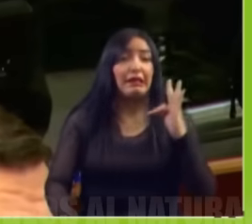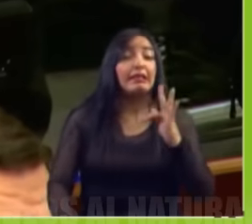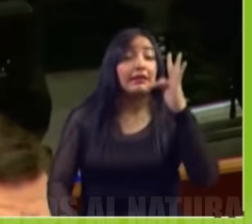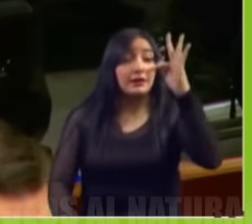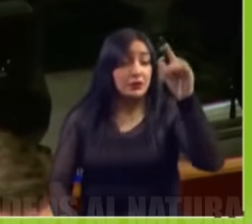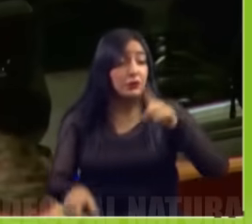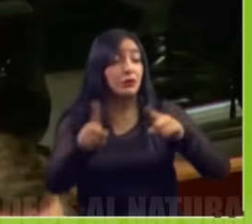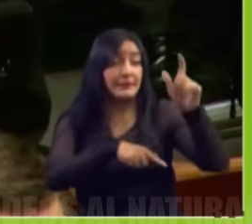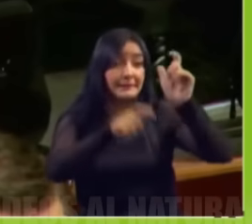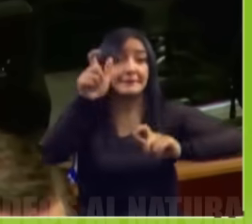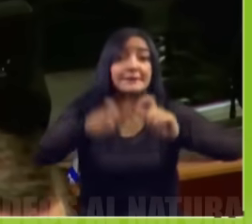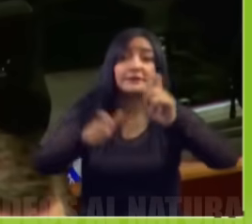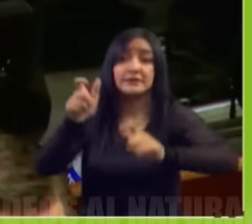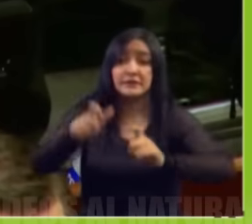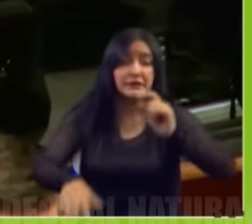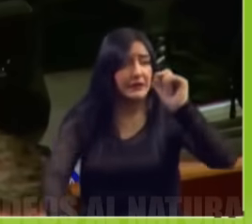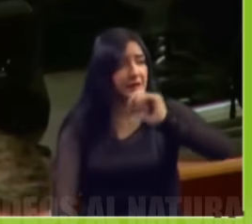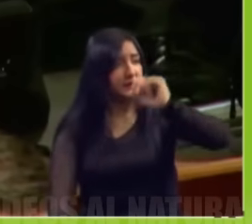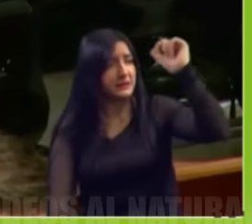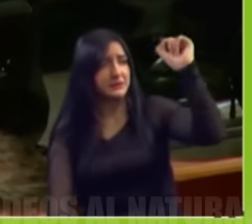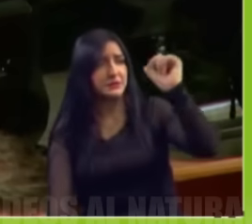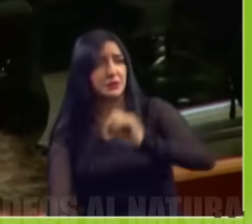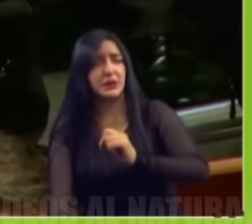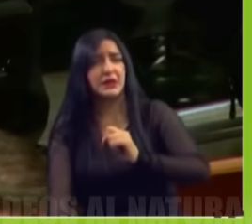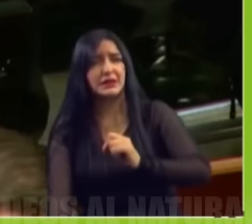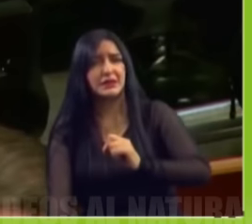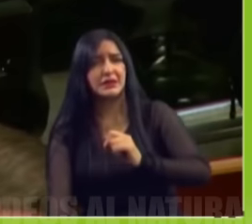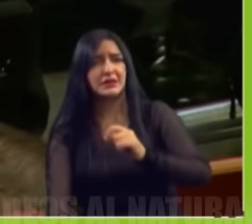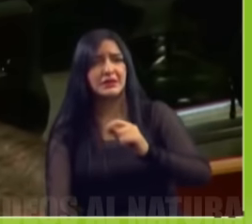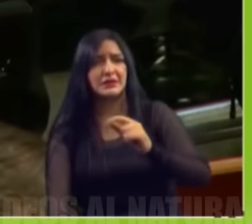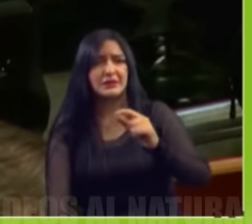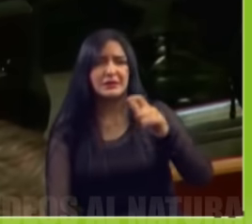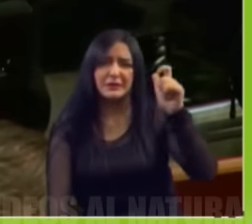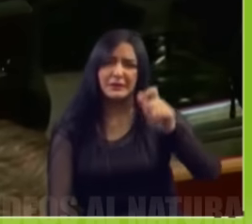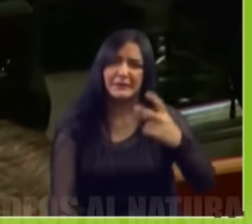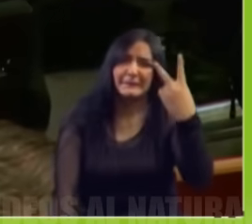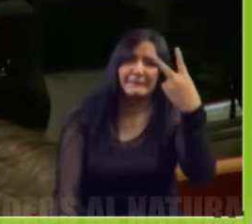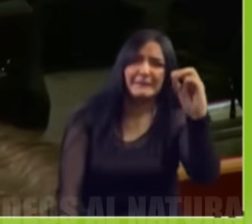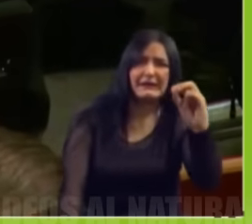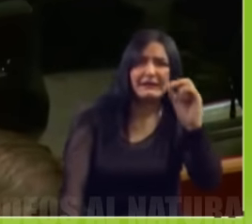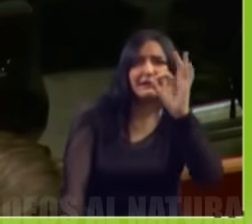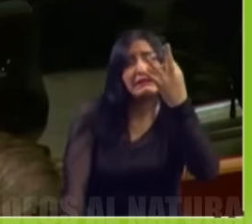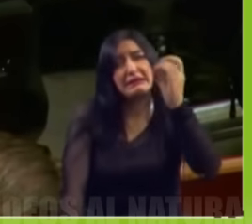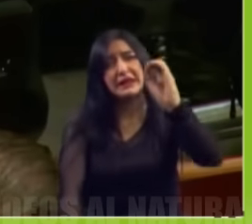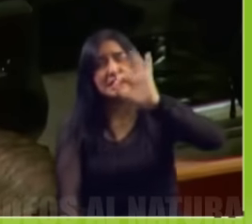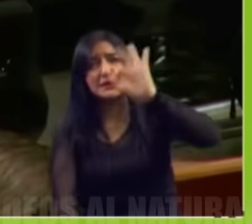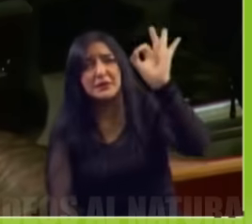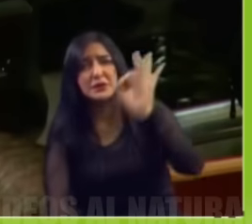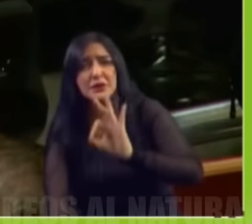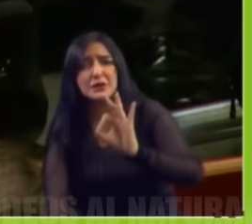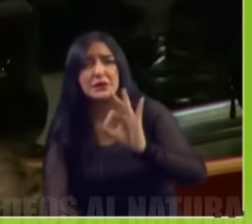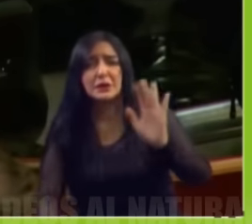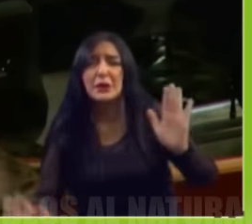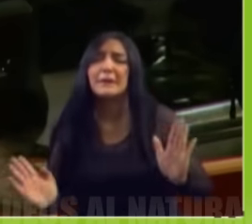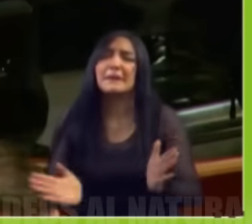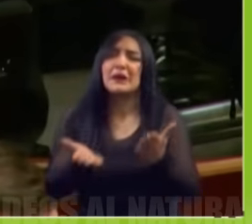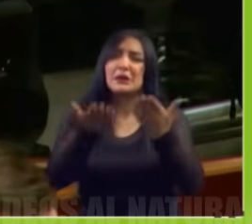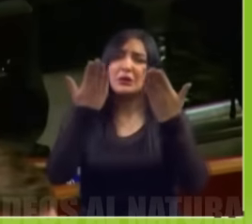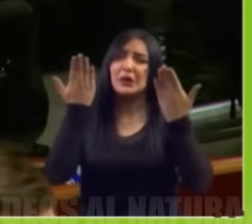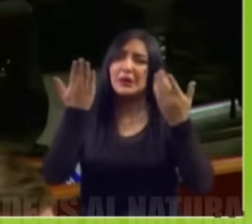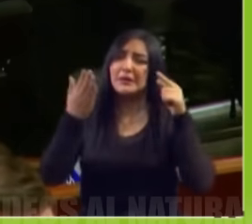reclusos, un descuento de las penas del 20 al 30%, un mejoramiento